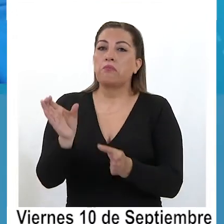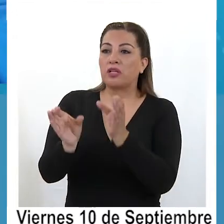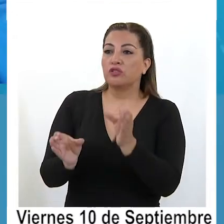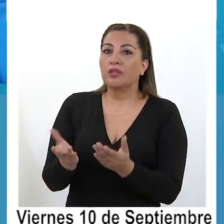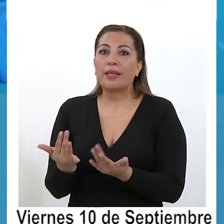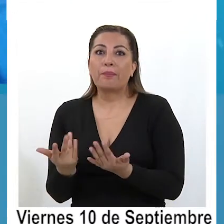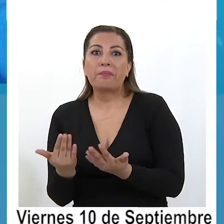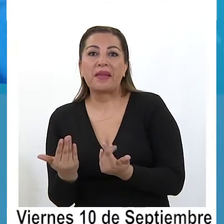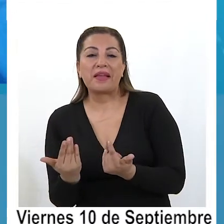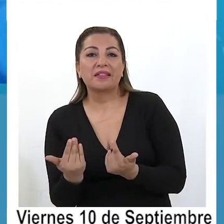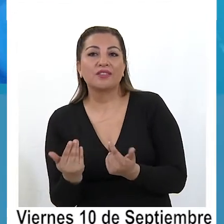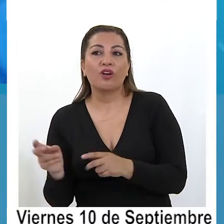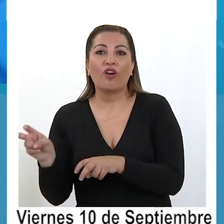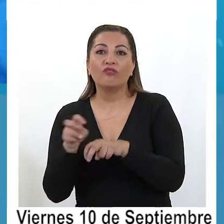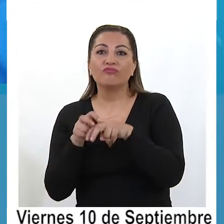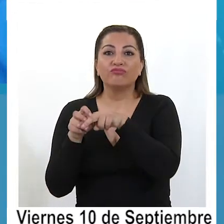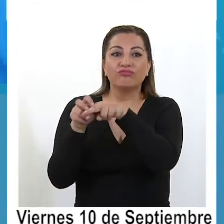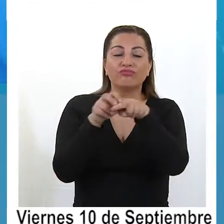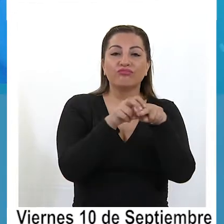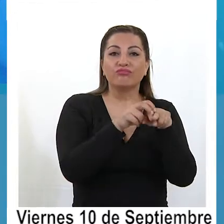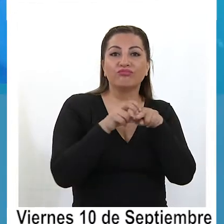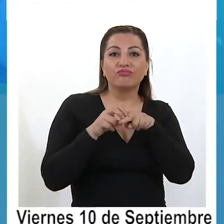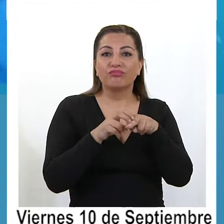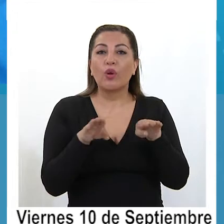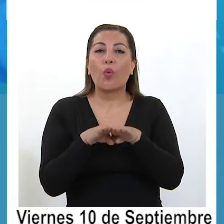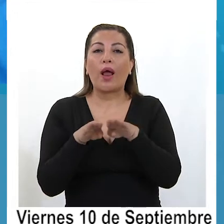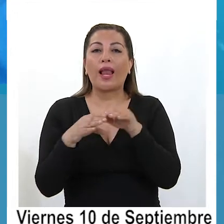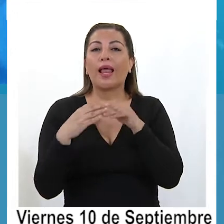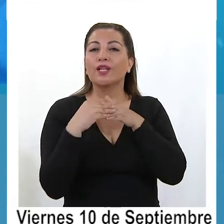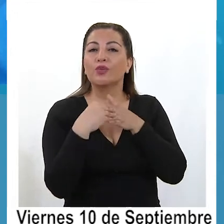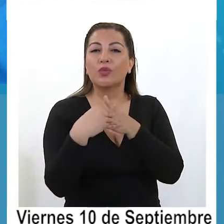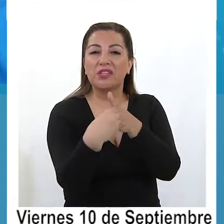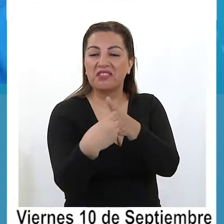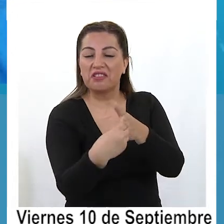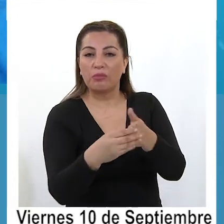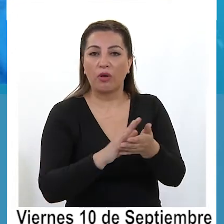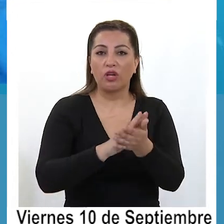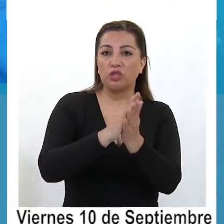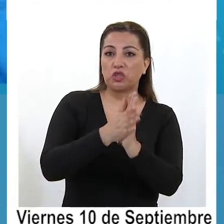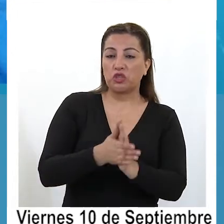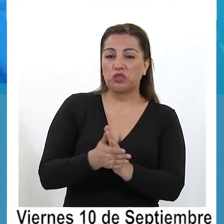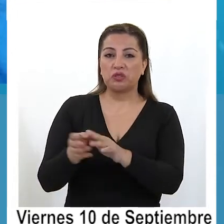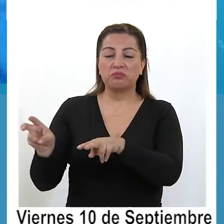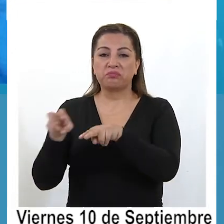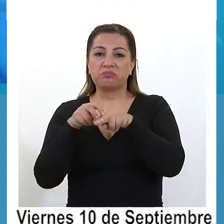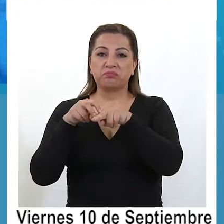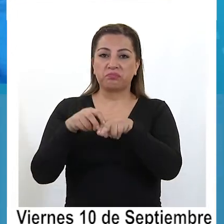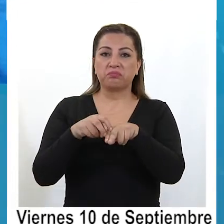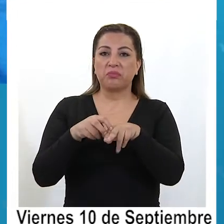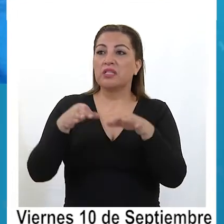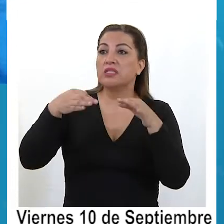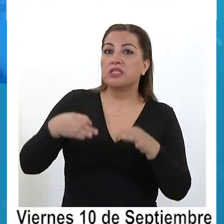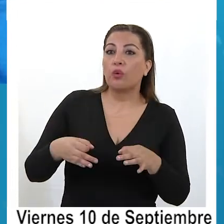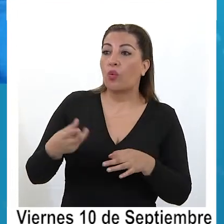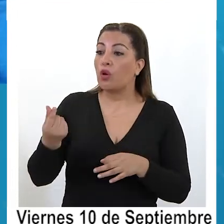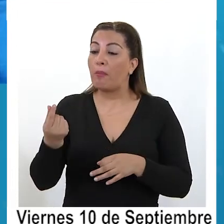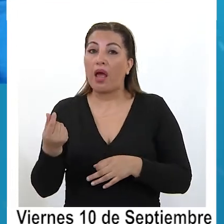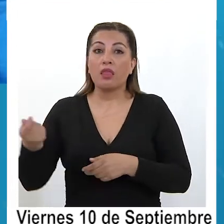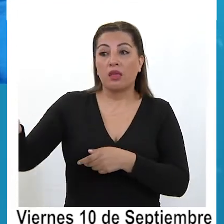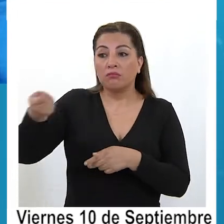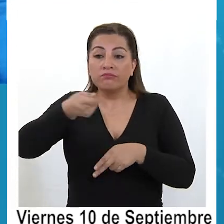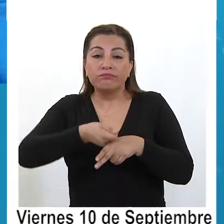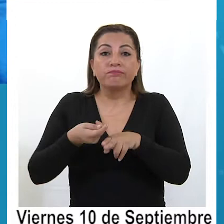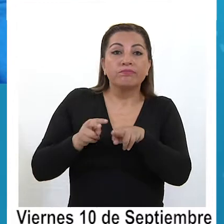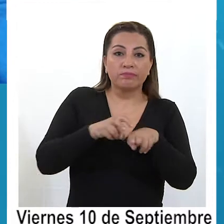a esta gente como una suerte de agencia de turismo convencional, ¿no? Con todo este tema, toda esta dinámica de seguros, de pasaje y